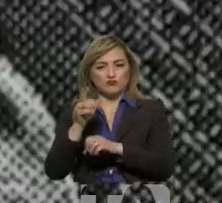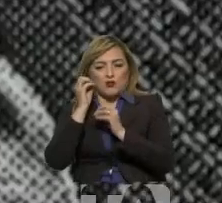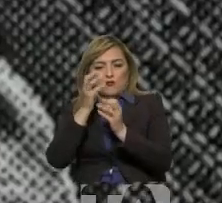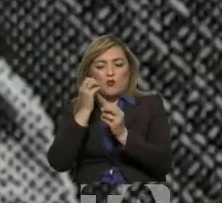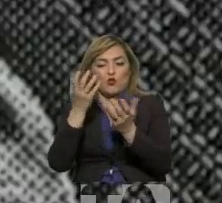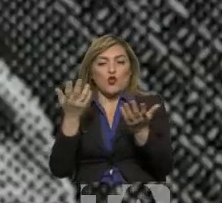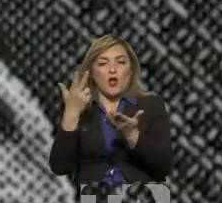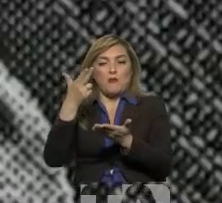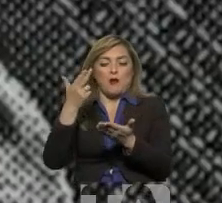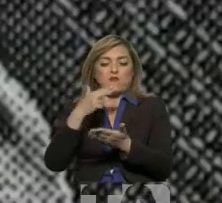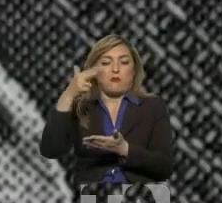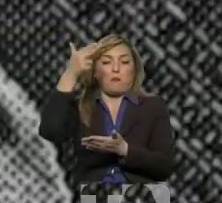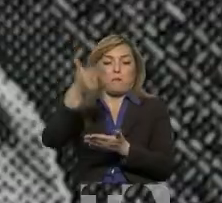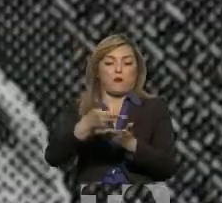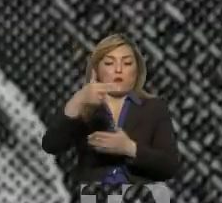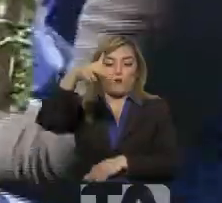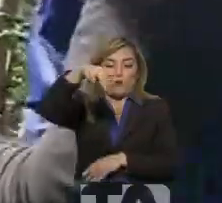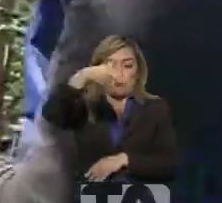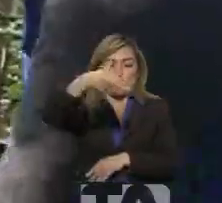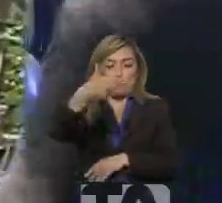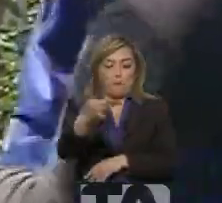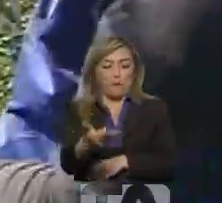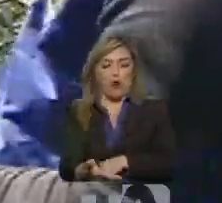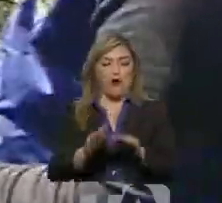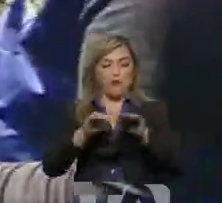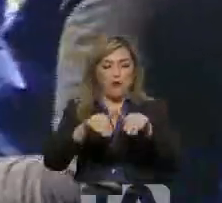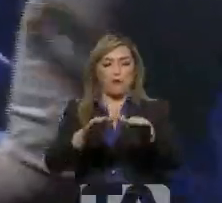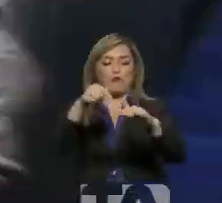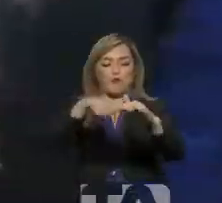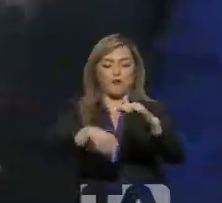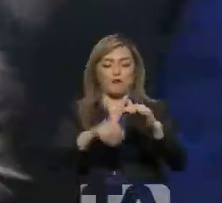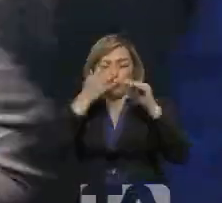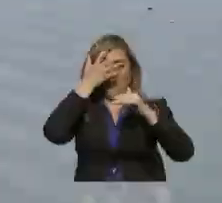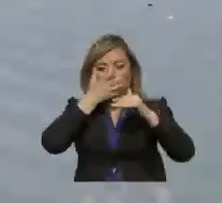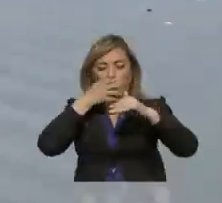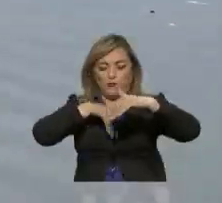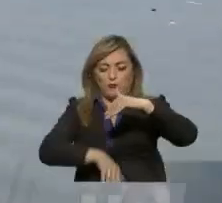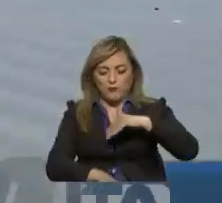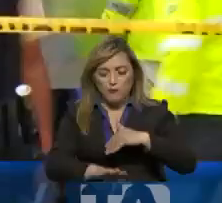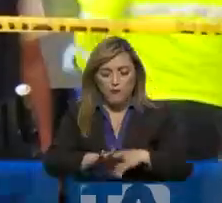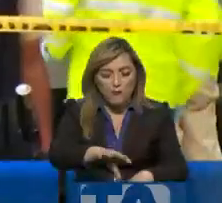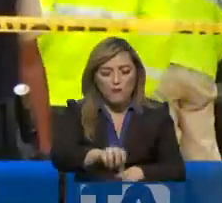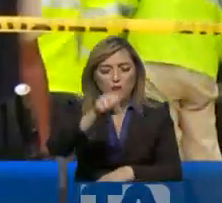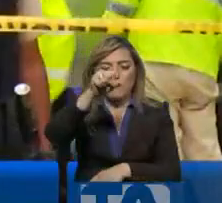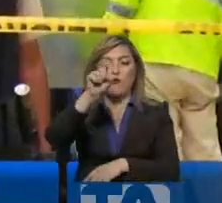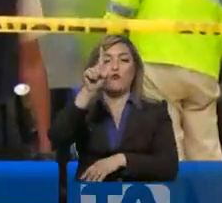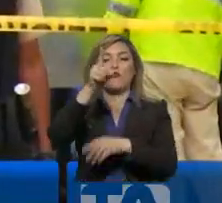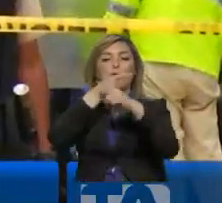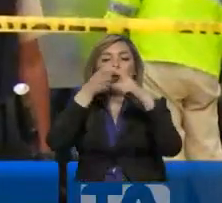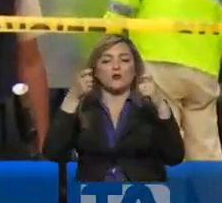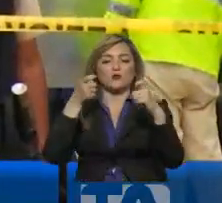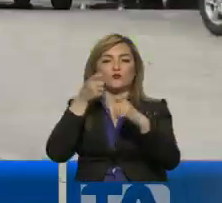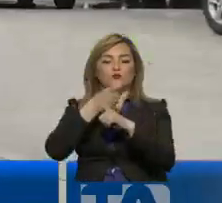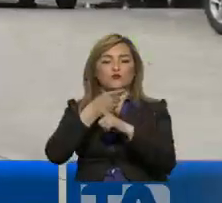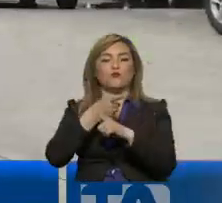a la localización del arma que fue utilizada en el asesinato de Efraín Ruales, en el fondo del Estero Salado, la tarde del 1 de marzo. Se ha dicho que la orden de